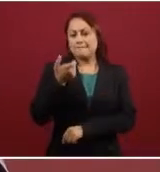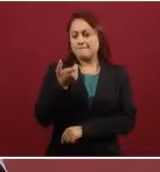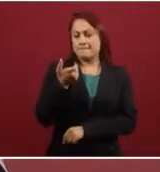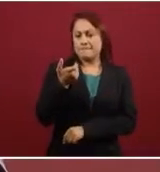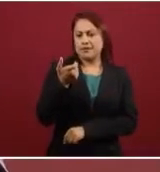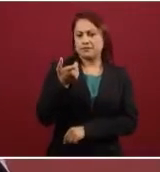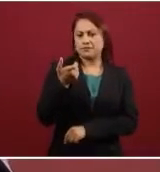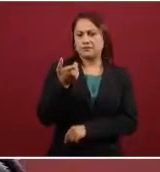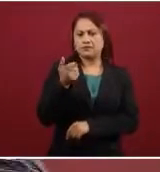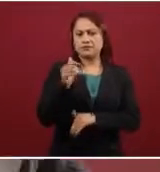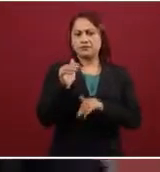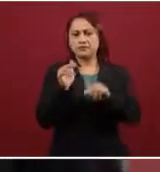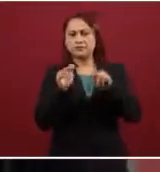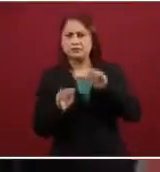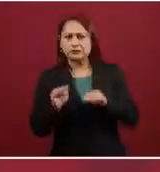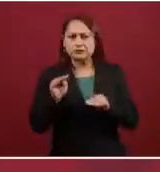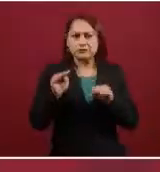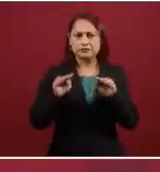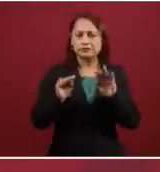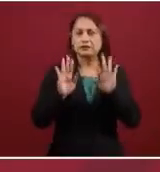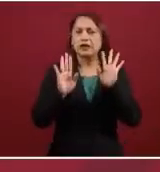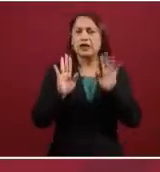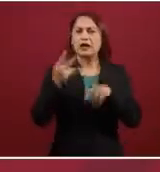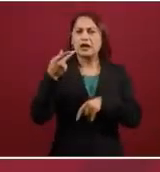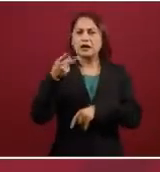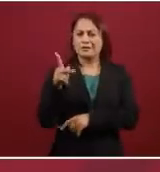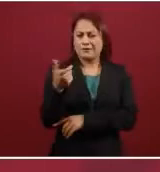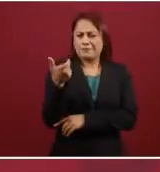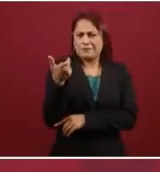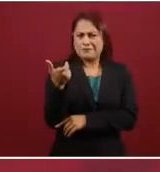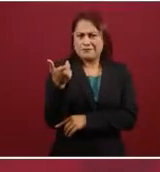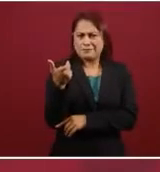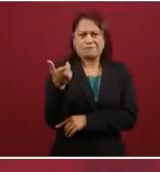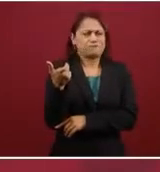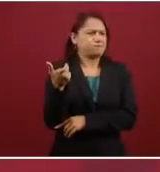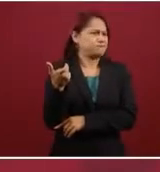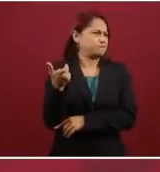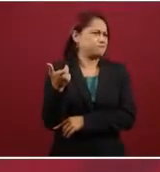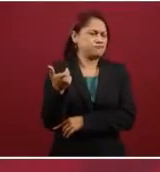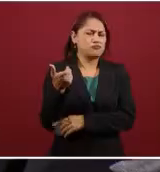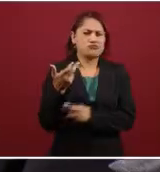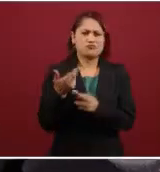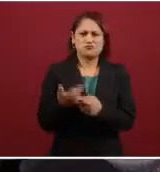fortachón, o sea, aguanta, y se